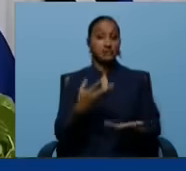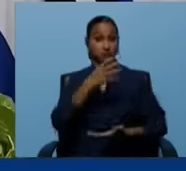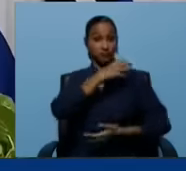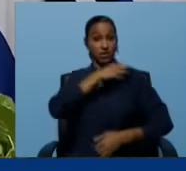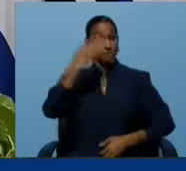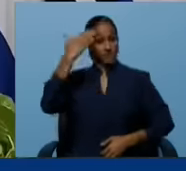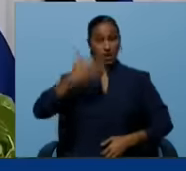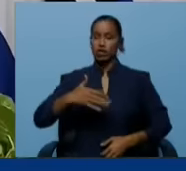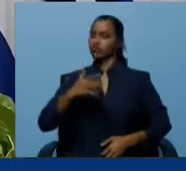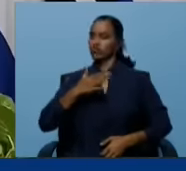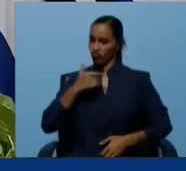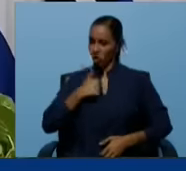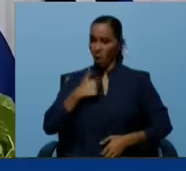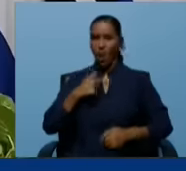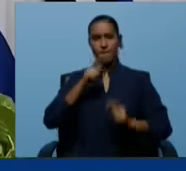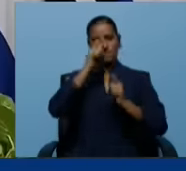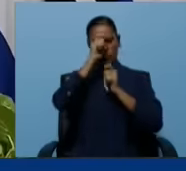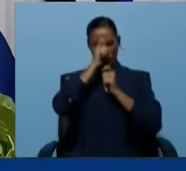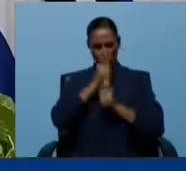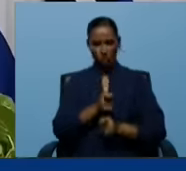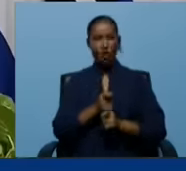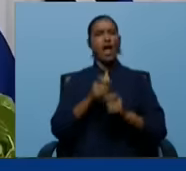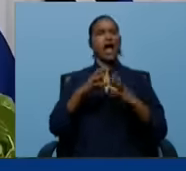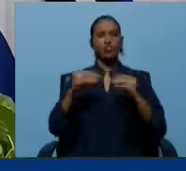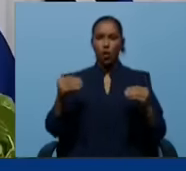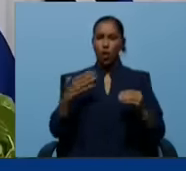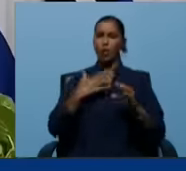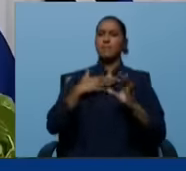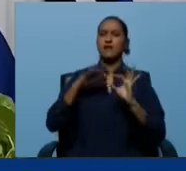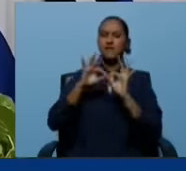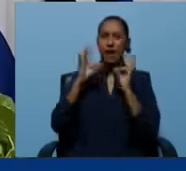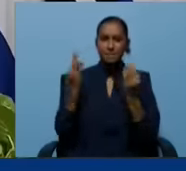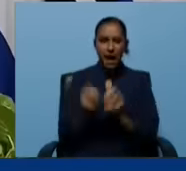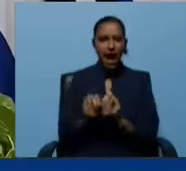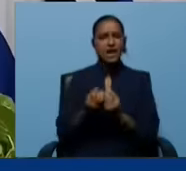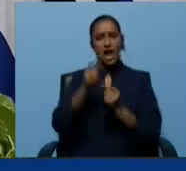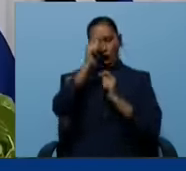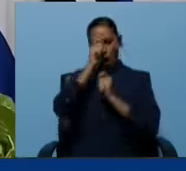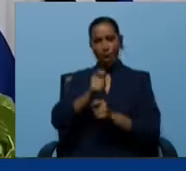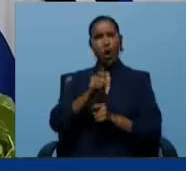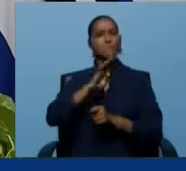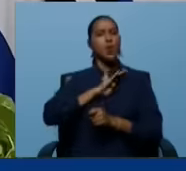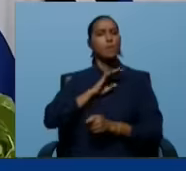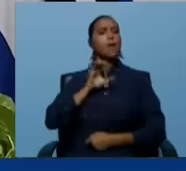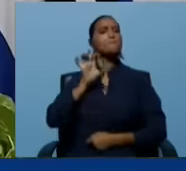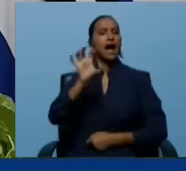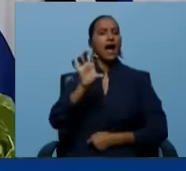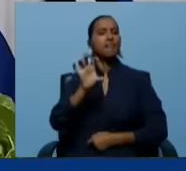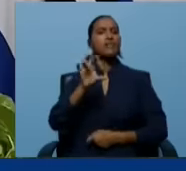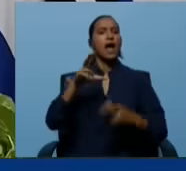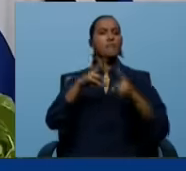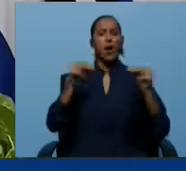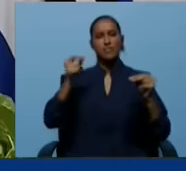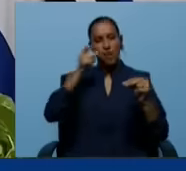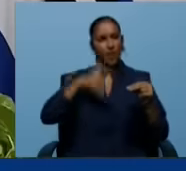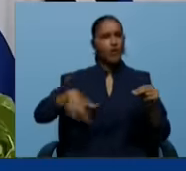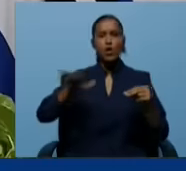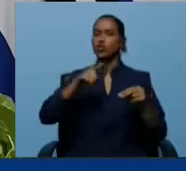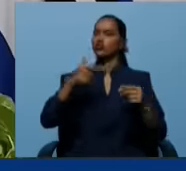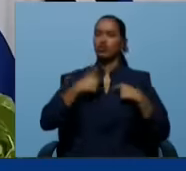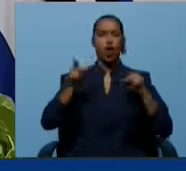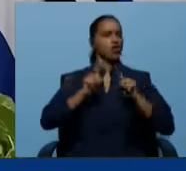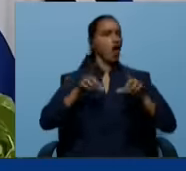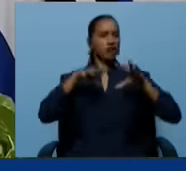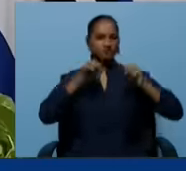por honor a ellos, a su familia, a la patria y al pueblo, no se iba a